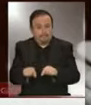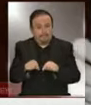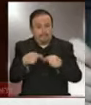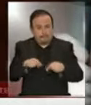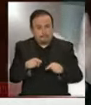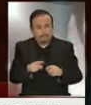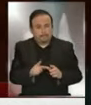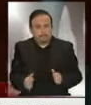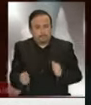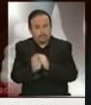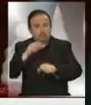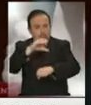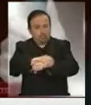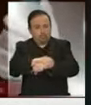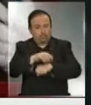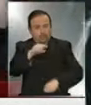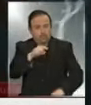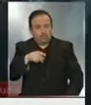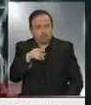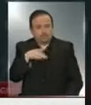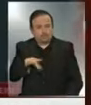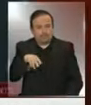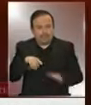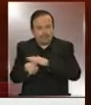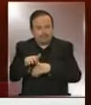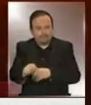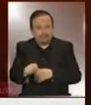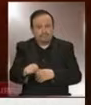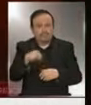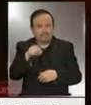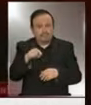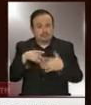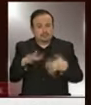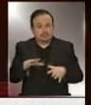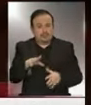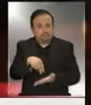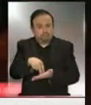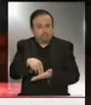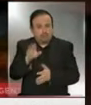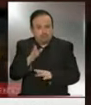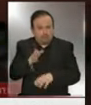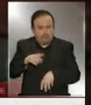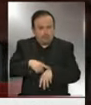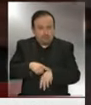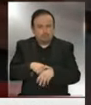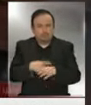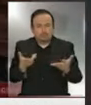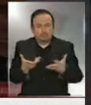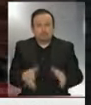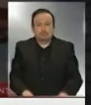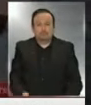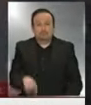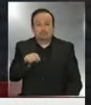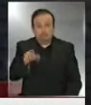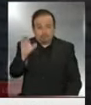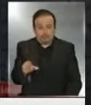efectivamente junto a un detenido que había sido encontrado al interior. ¿Este detenido se mantuvo al interior durante todo el tiempo? ¿Pudieron...? A ver,